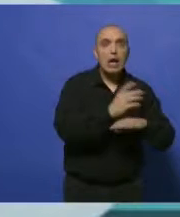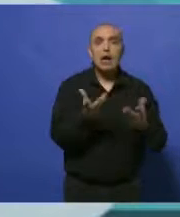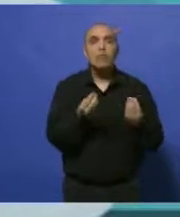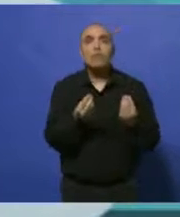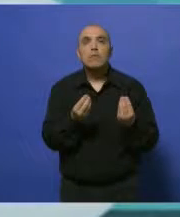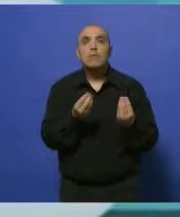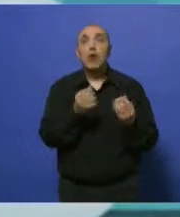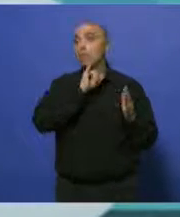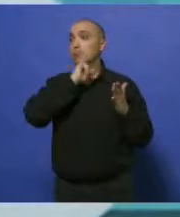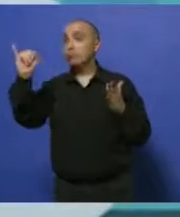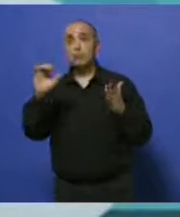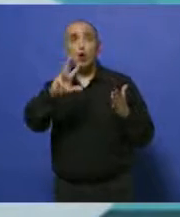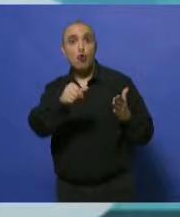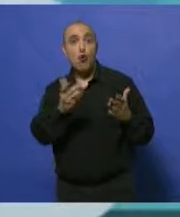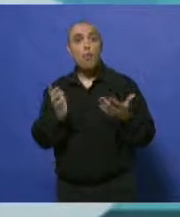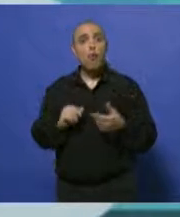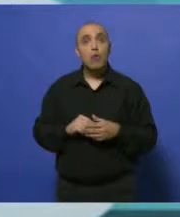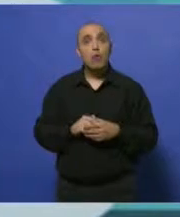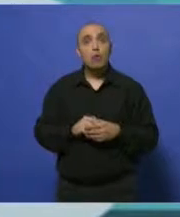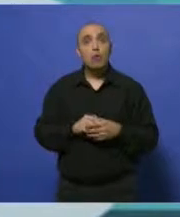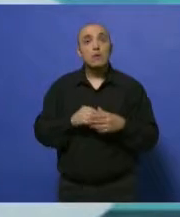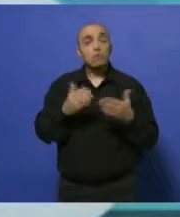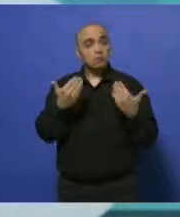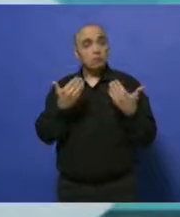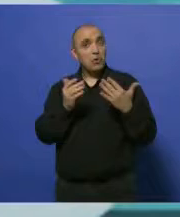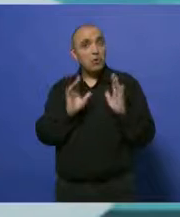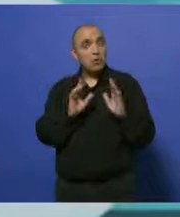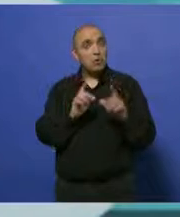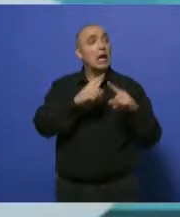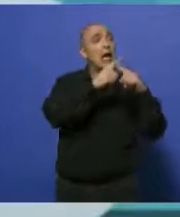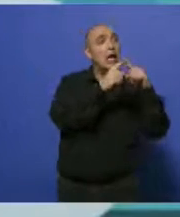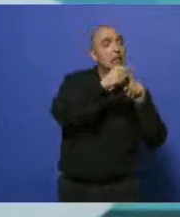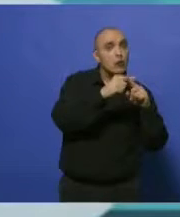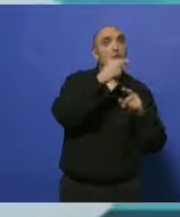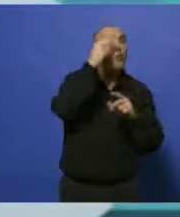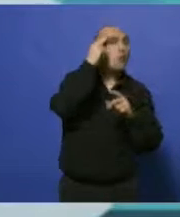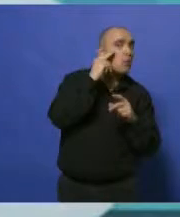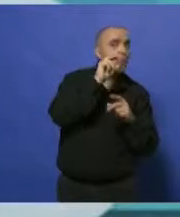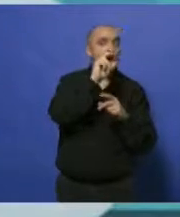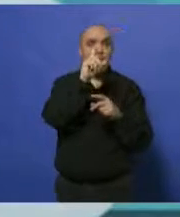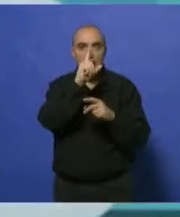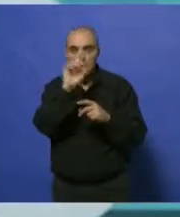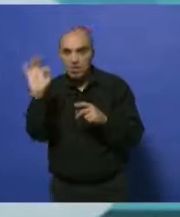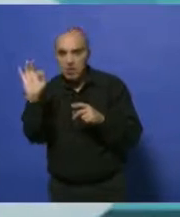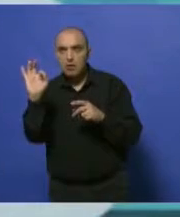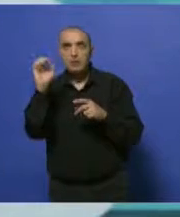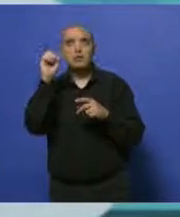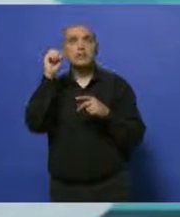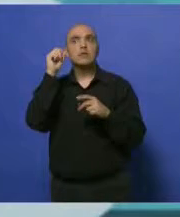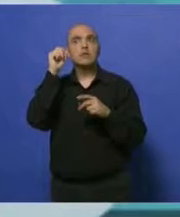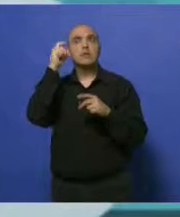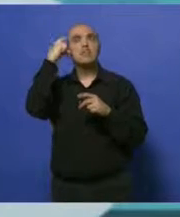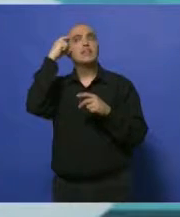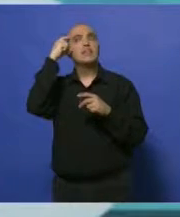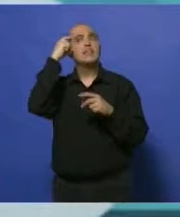puede denunciar el robo a partir de ahora a esta línea, *910. Tenés que llamar y directamente lo